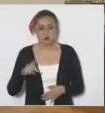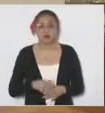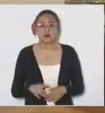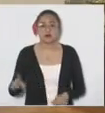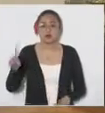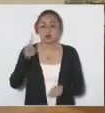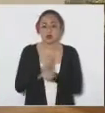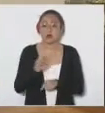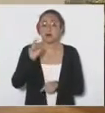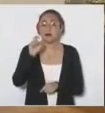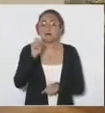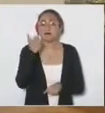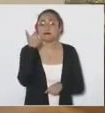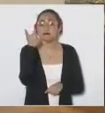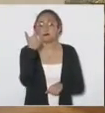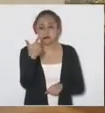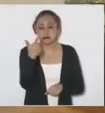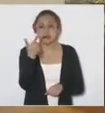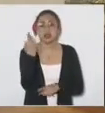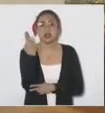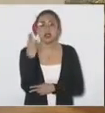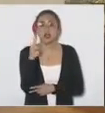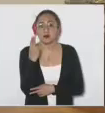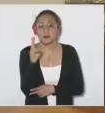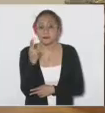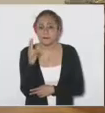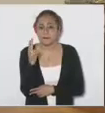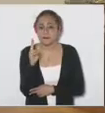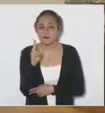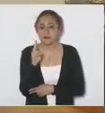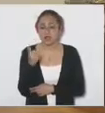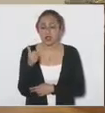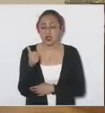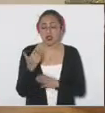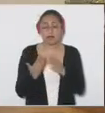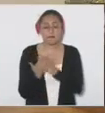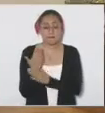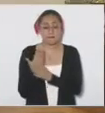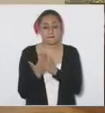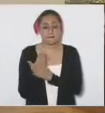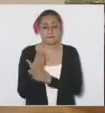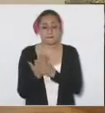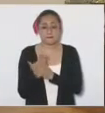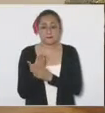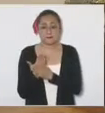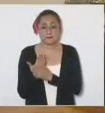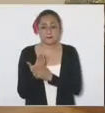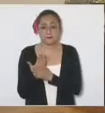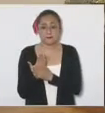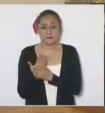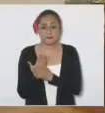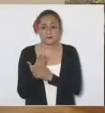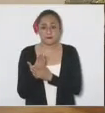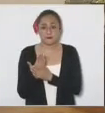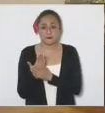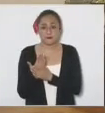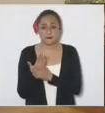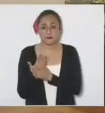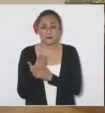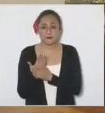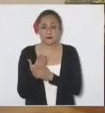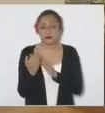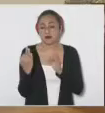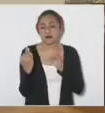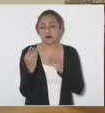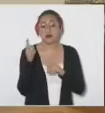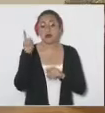el día 27 de noviembre a las 11 de la mañana del Gallito al